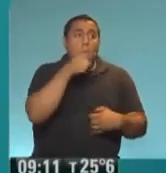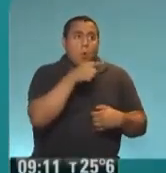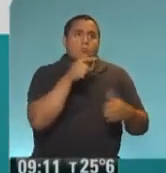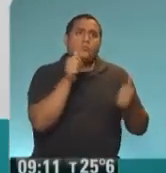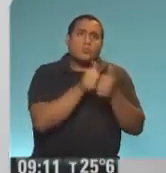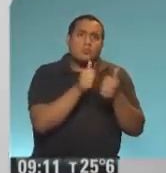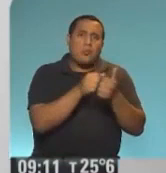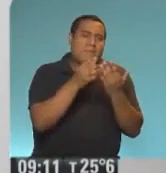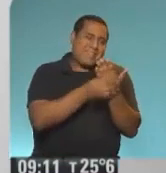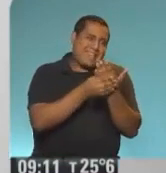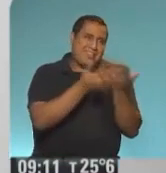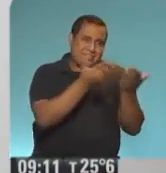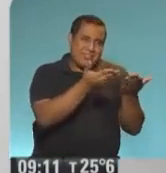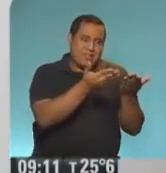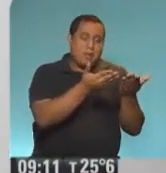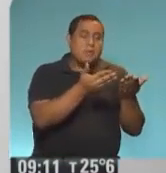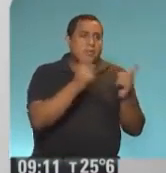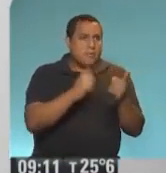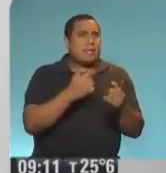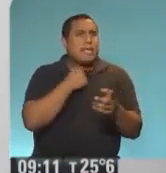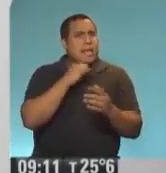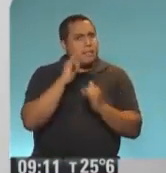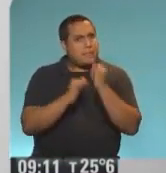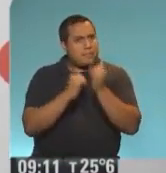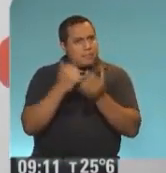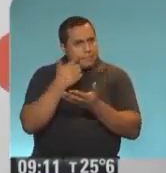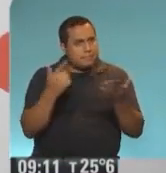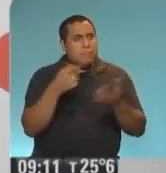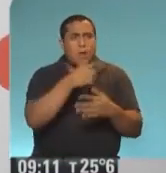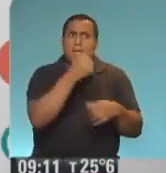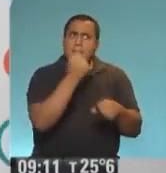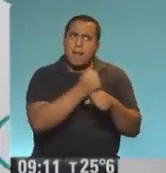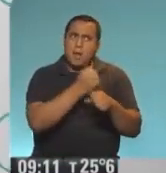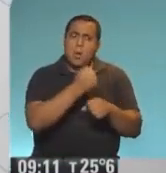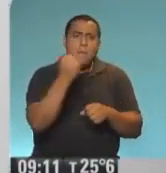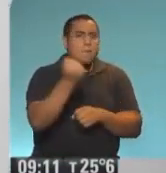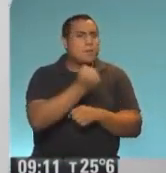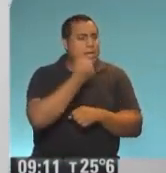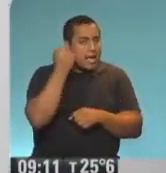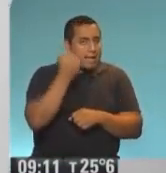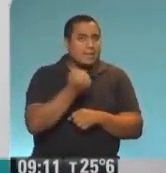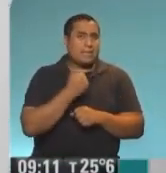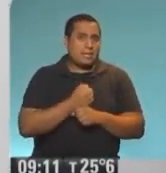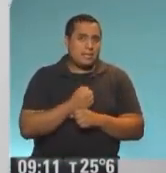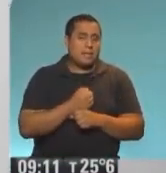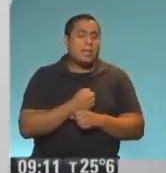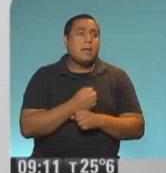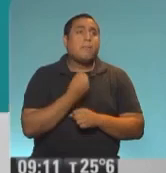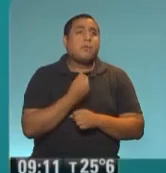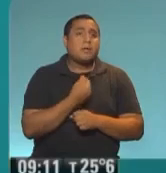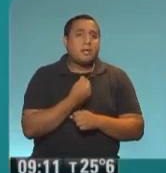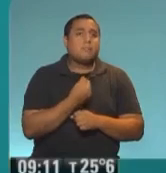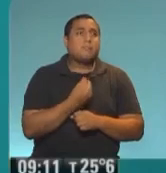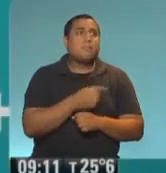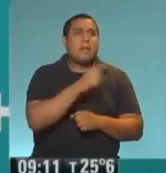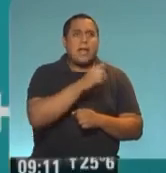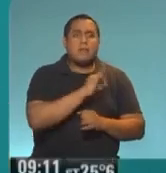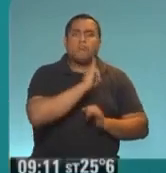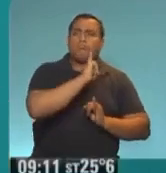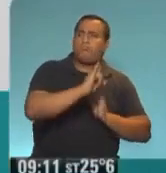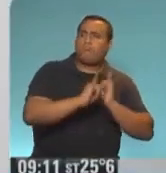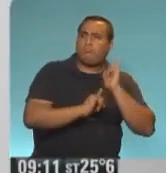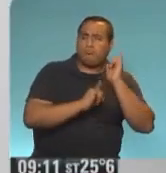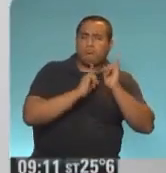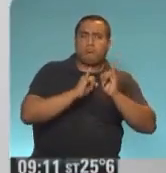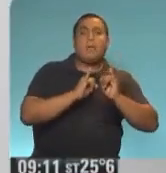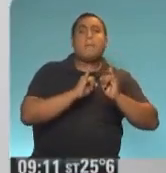que también es algo que queremos destacar. Es importante esta tarea que tiene que ver justamente con generar certezas para todos los